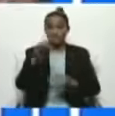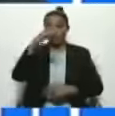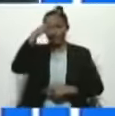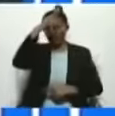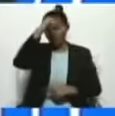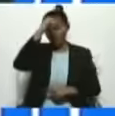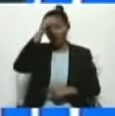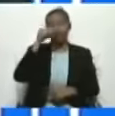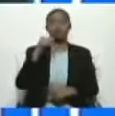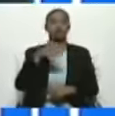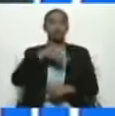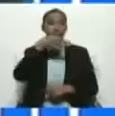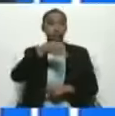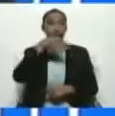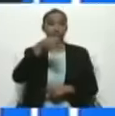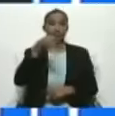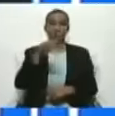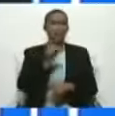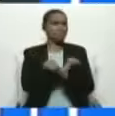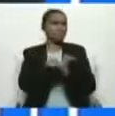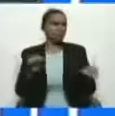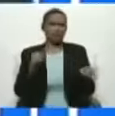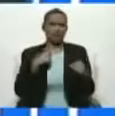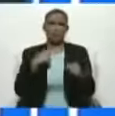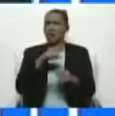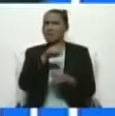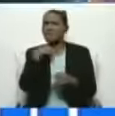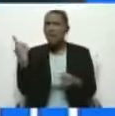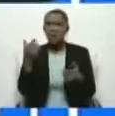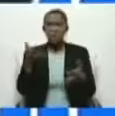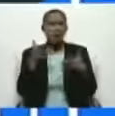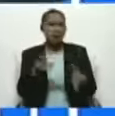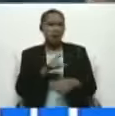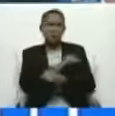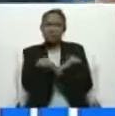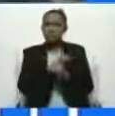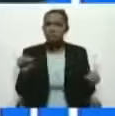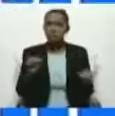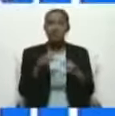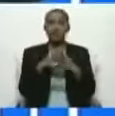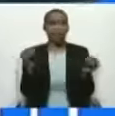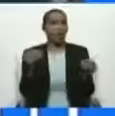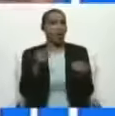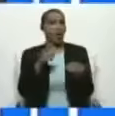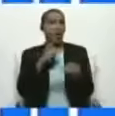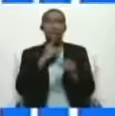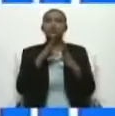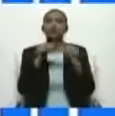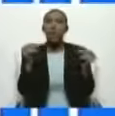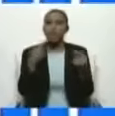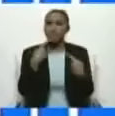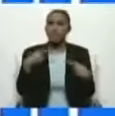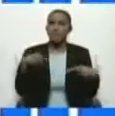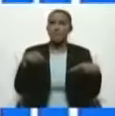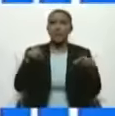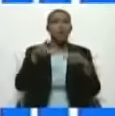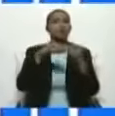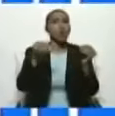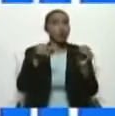que dijeron, que era imposible que perdieran, que era segura la victoria, que todas las encuestas, todas lo daban como